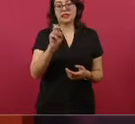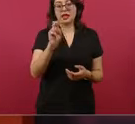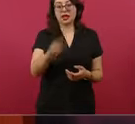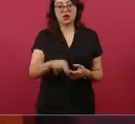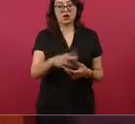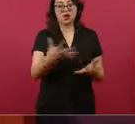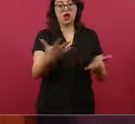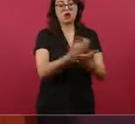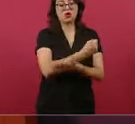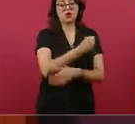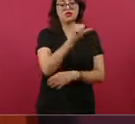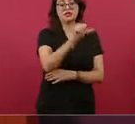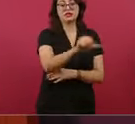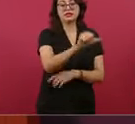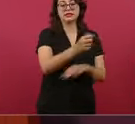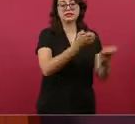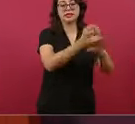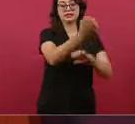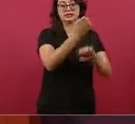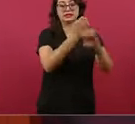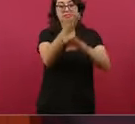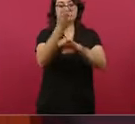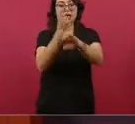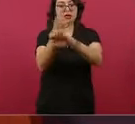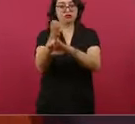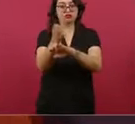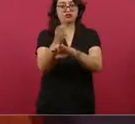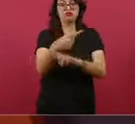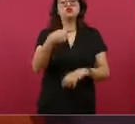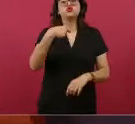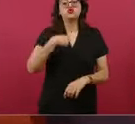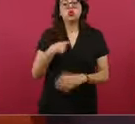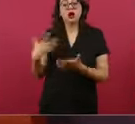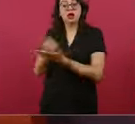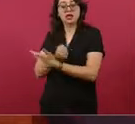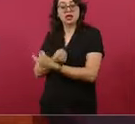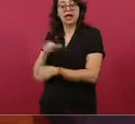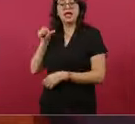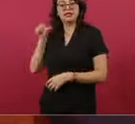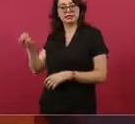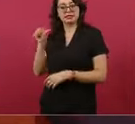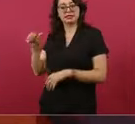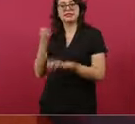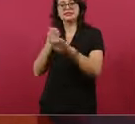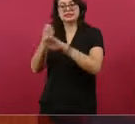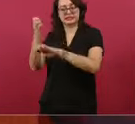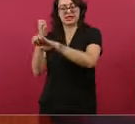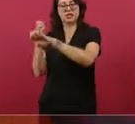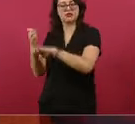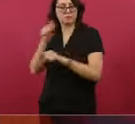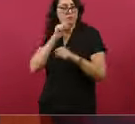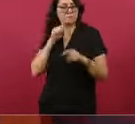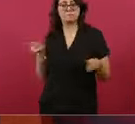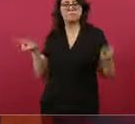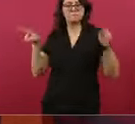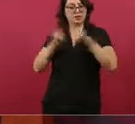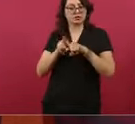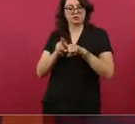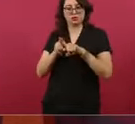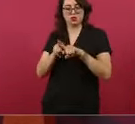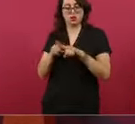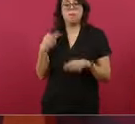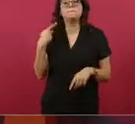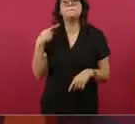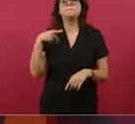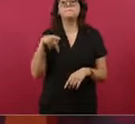hay más población. Gané en la Ciudad de México, gané en el Estado de México, gané en Veracruz, los tres estados más